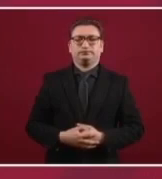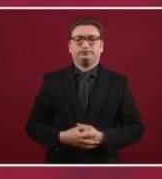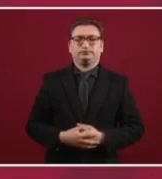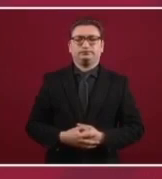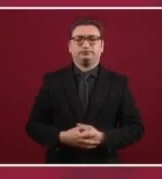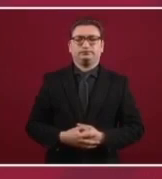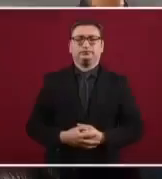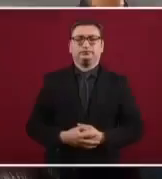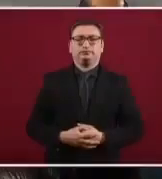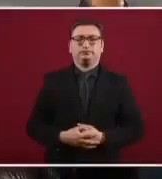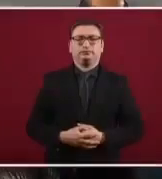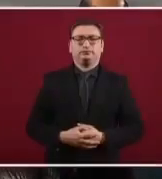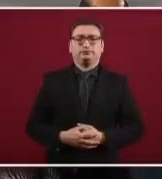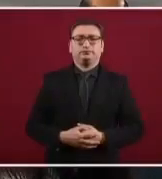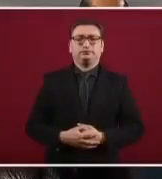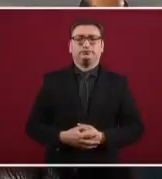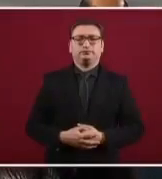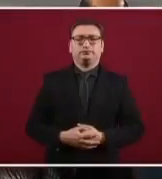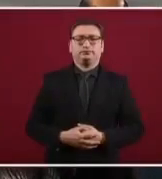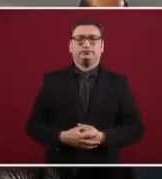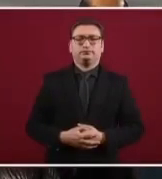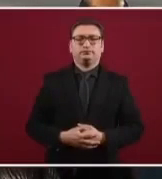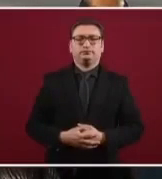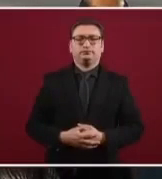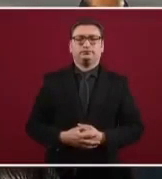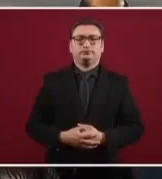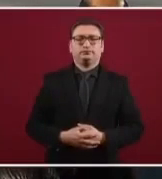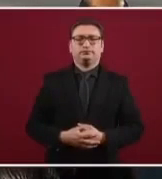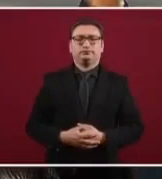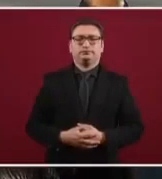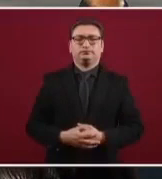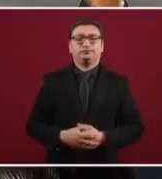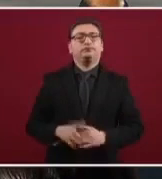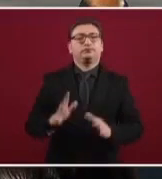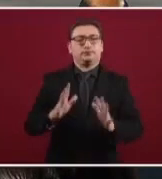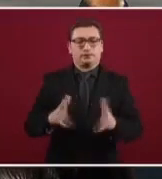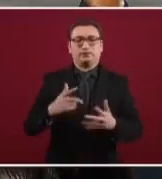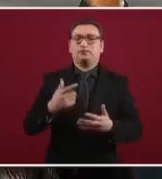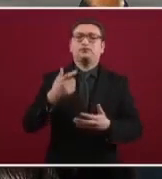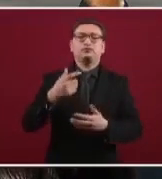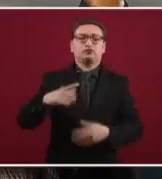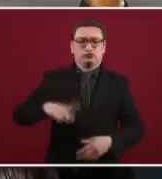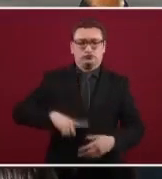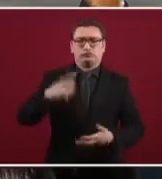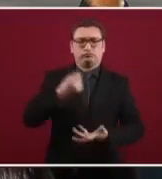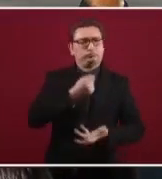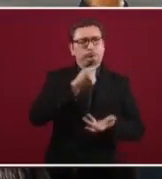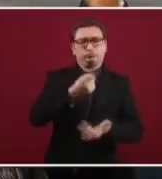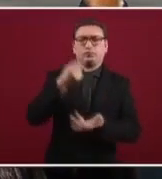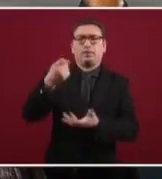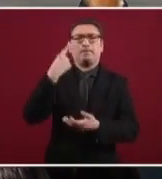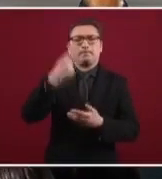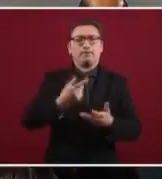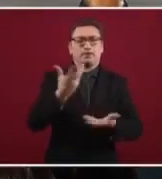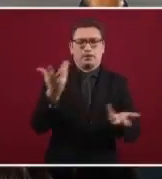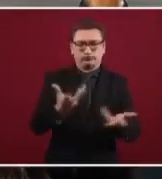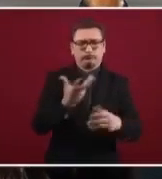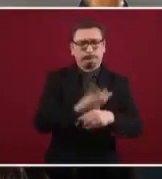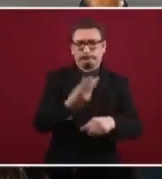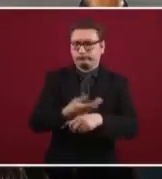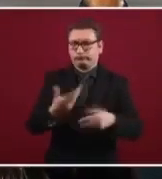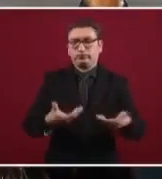acción, ya se están entregando los fondos. Ayer ya me